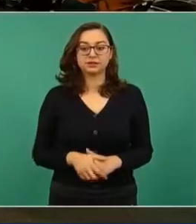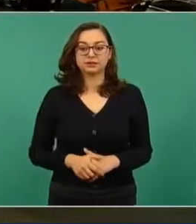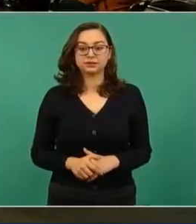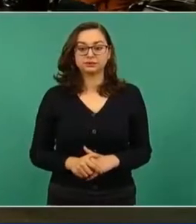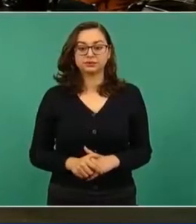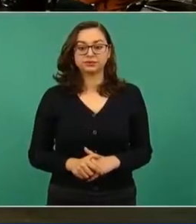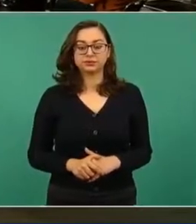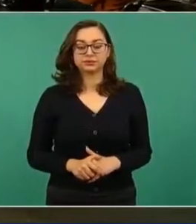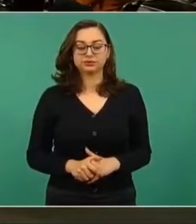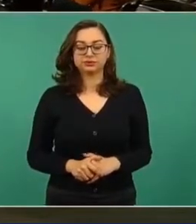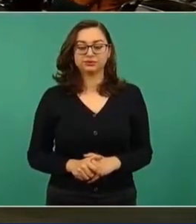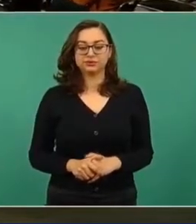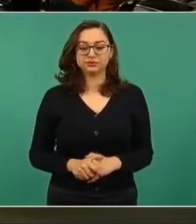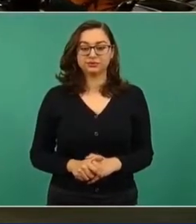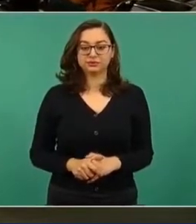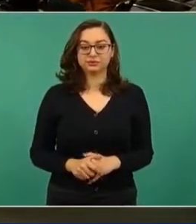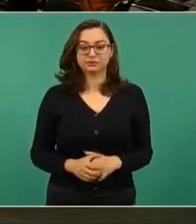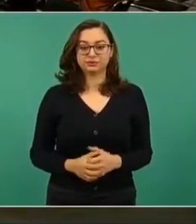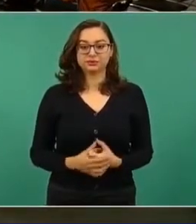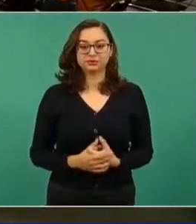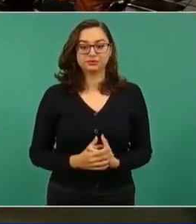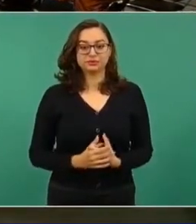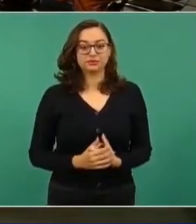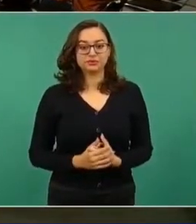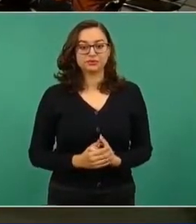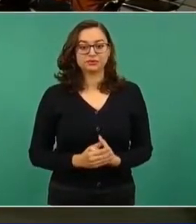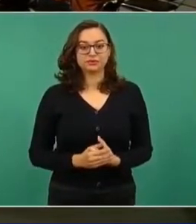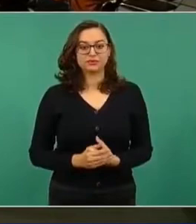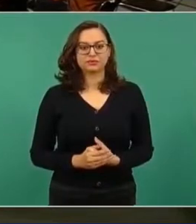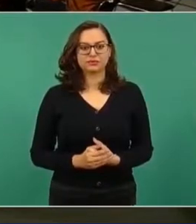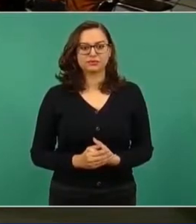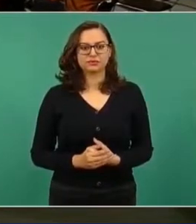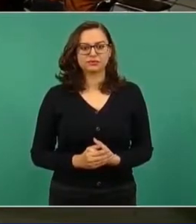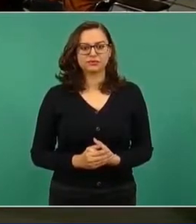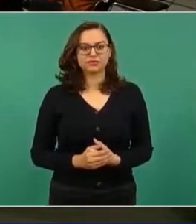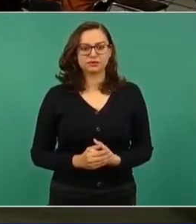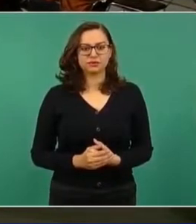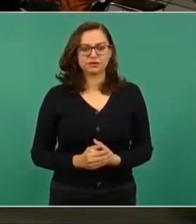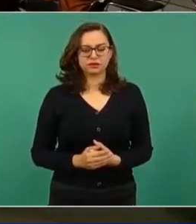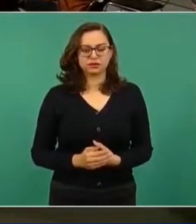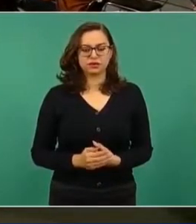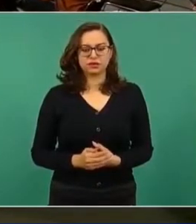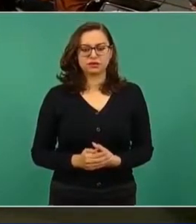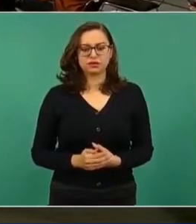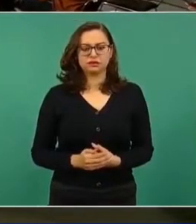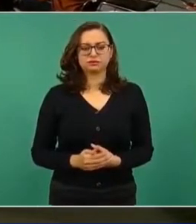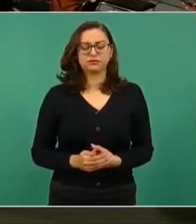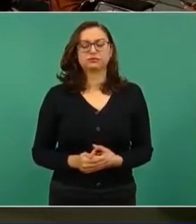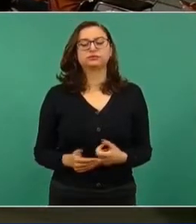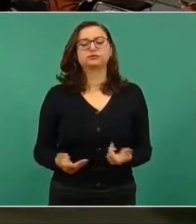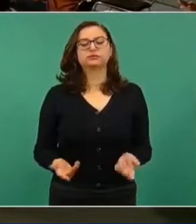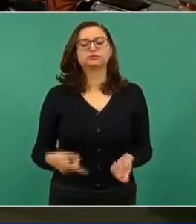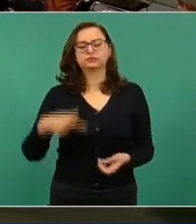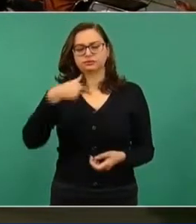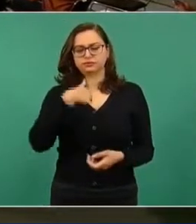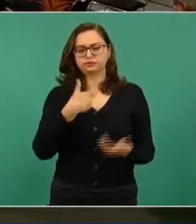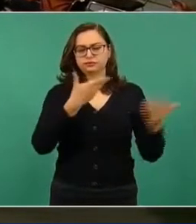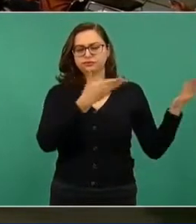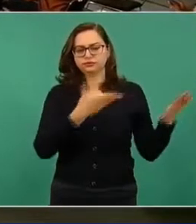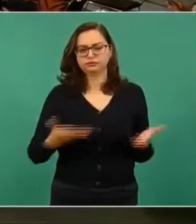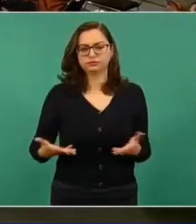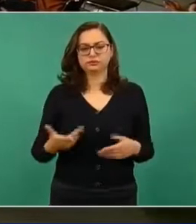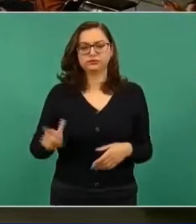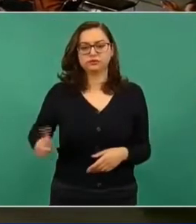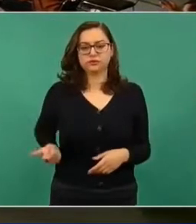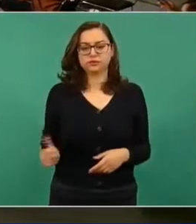Gracias, presidente. Buenos días. ¿Funciona? ¿Sí se escucha? Sí. Presidente, vengo de Guanajuato, le traigo noticias